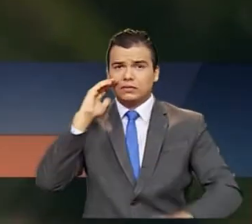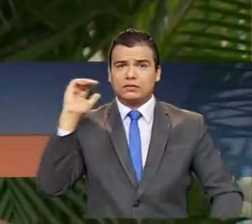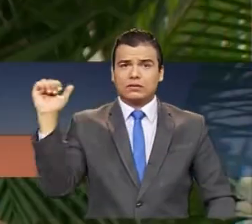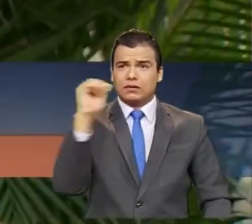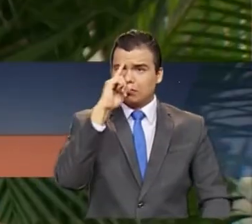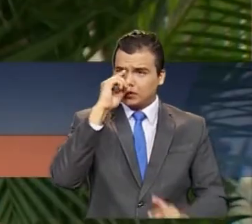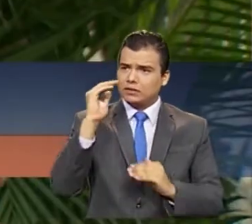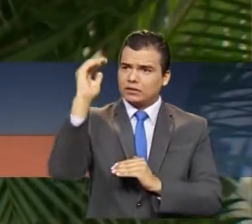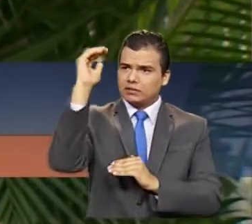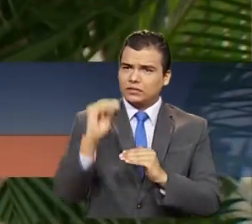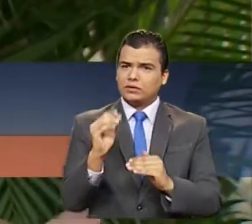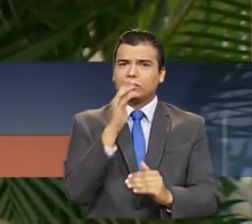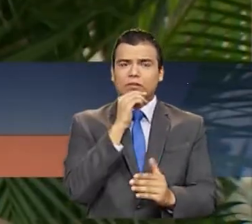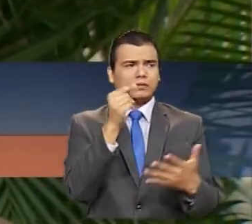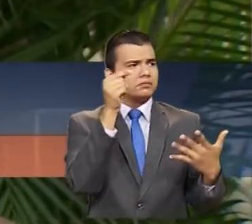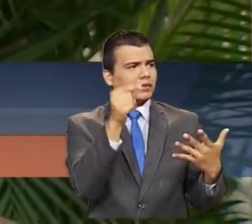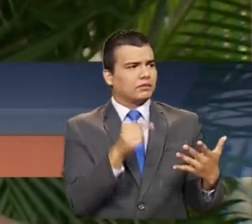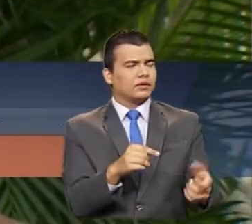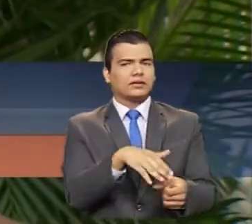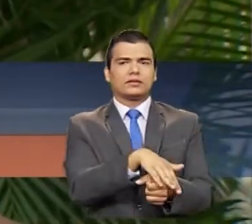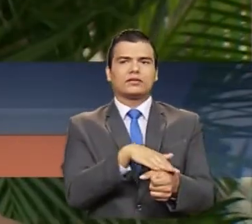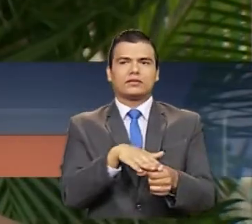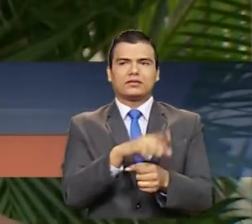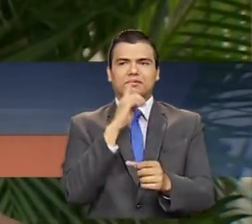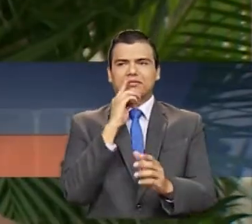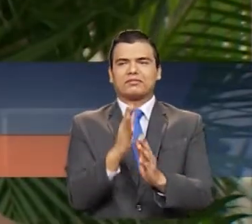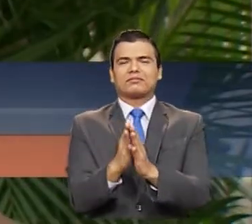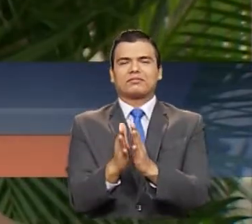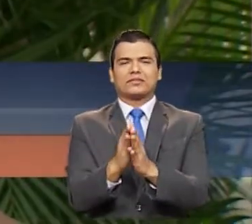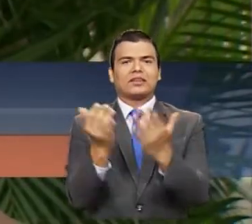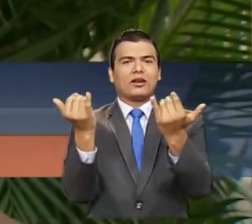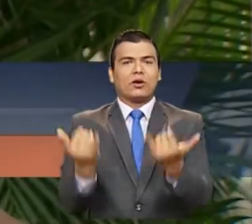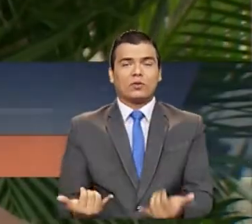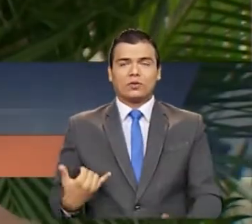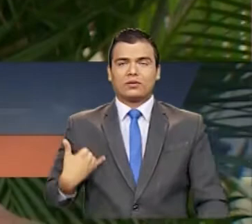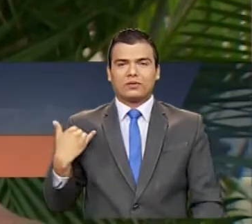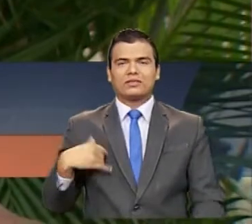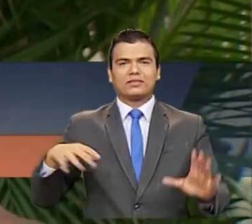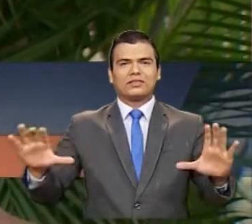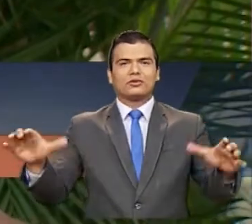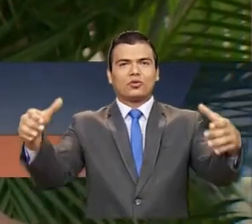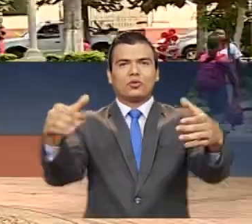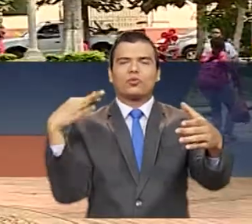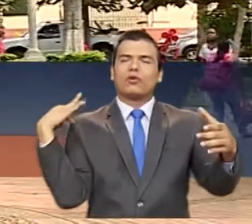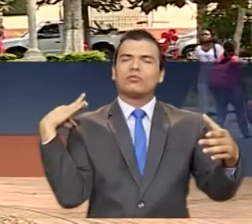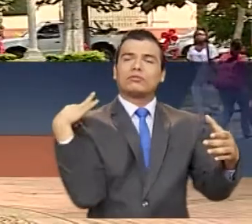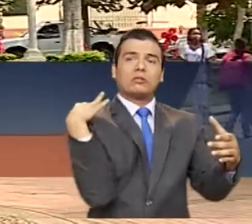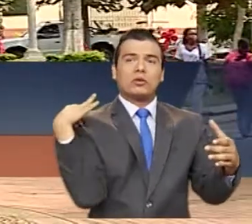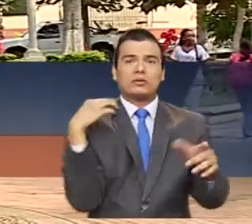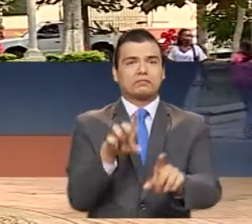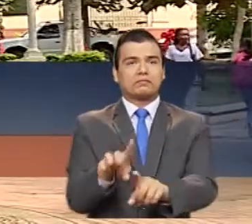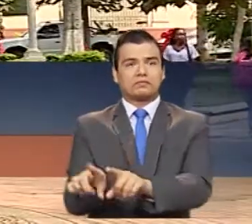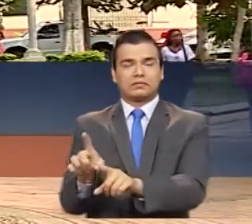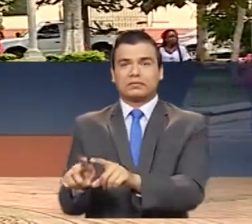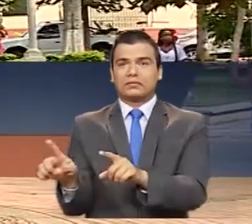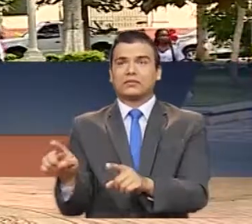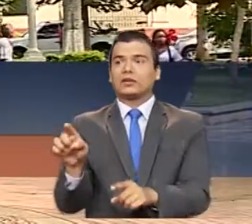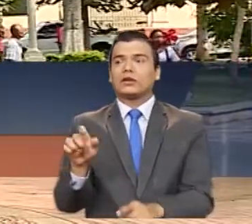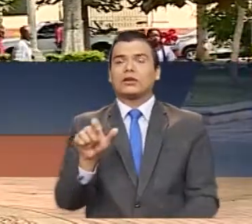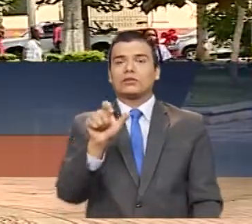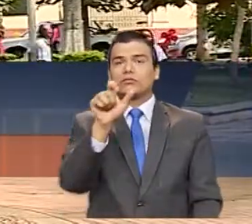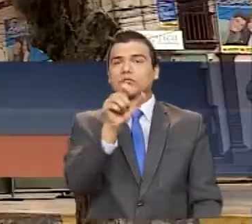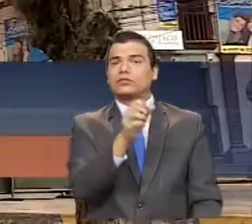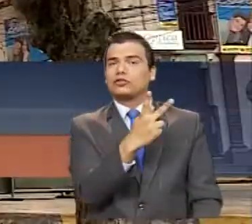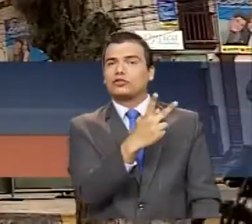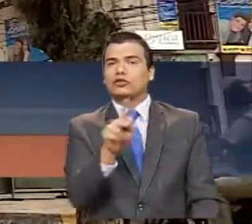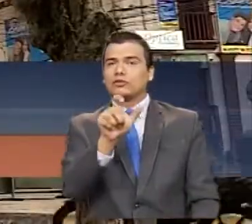una cantidad de cosas que también están recubriendo ahora las jóvenes que se vinculan digamos al mundo del modelaje 4 de los 12 feminicidios ocurridos